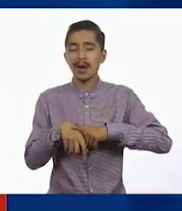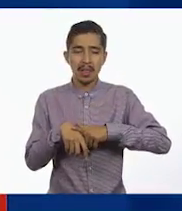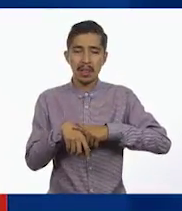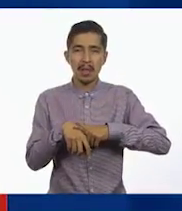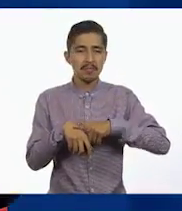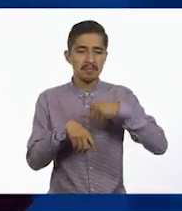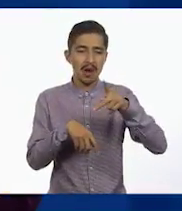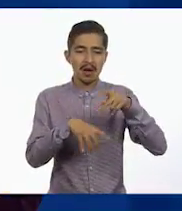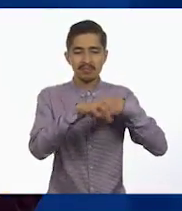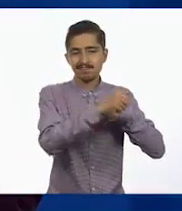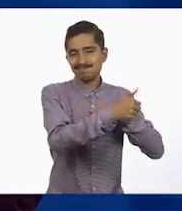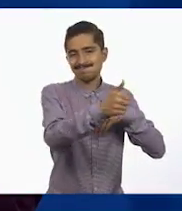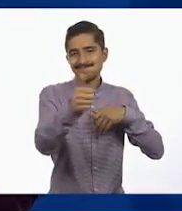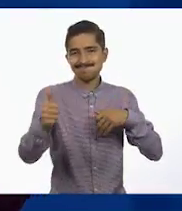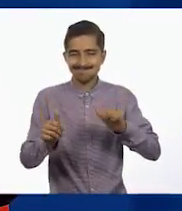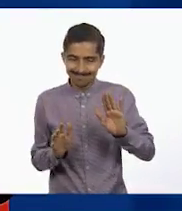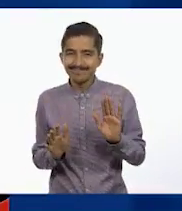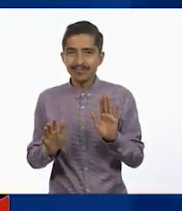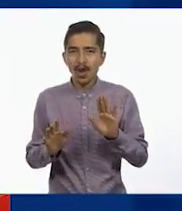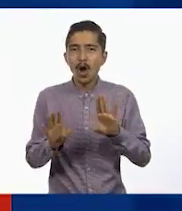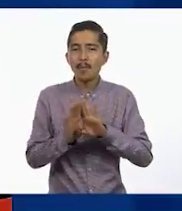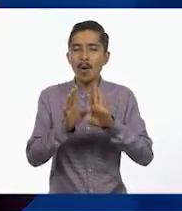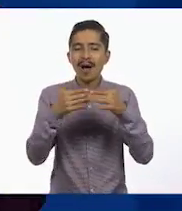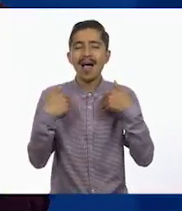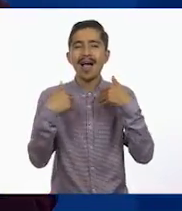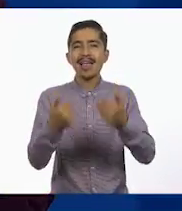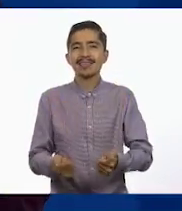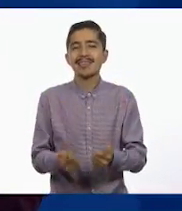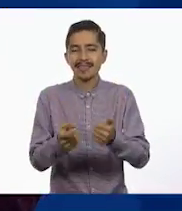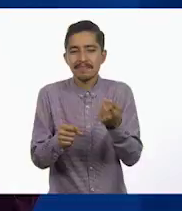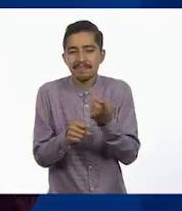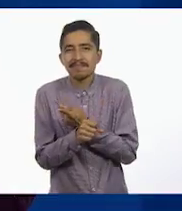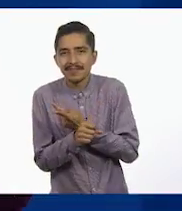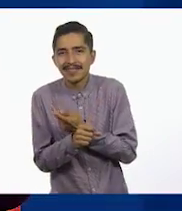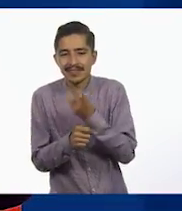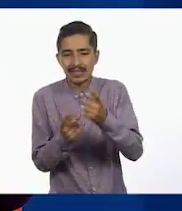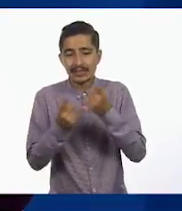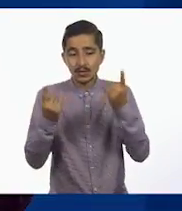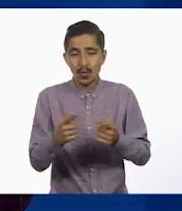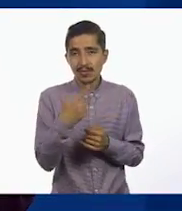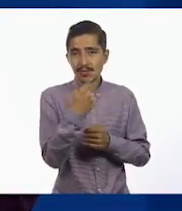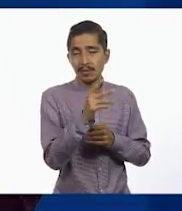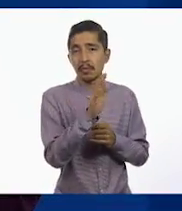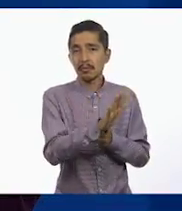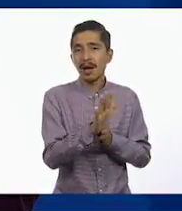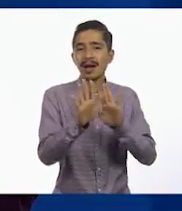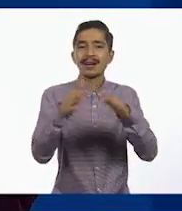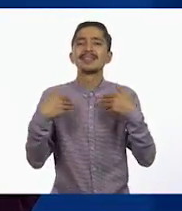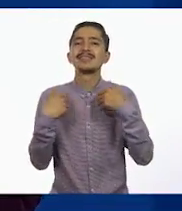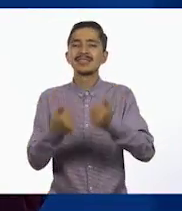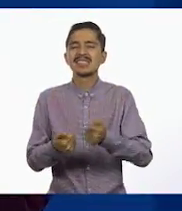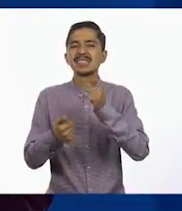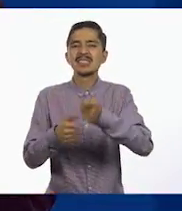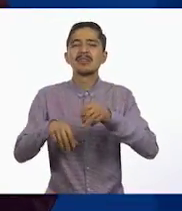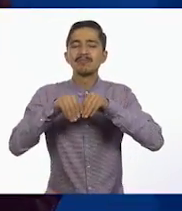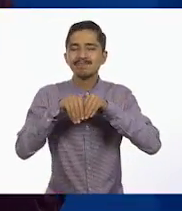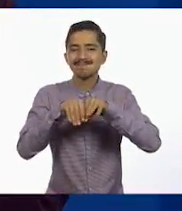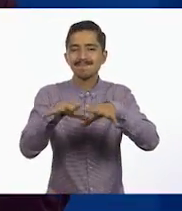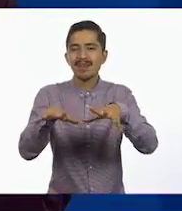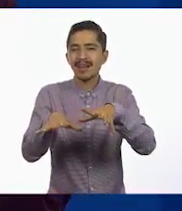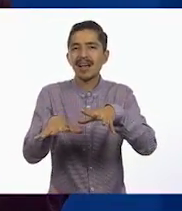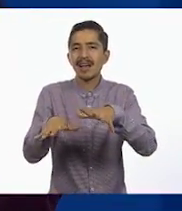determinada, por lo que se debe entender el contexto en el que suceden sus historias para comprender el mensaje que se pretende